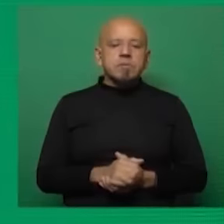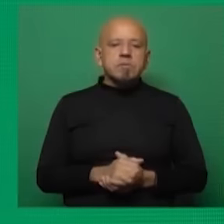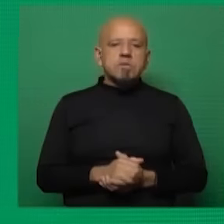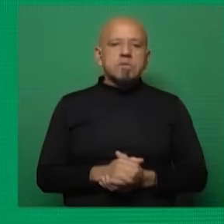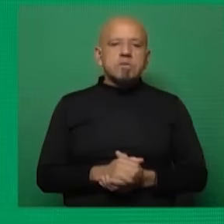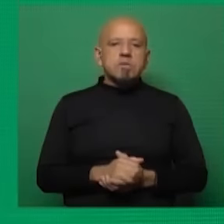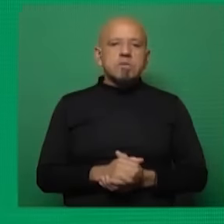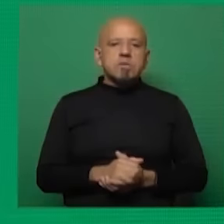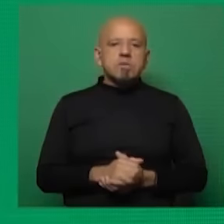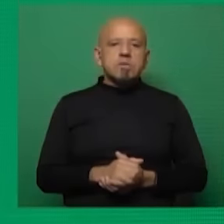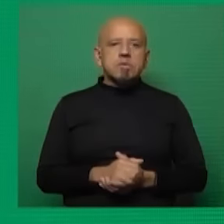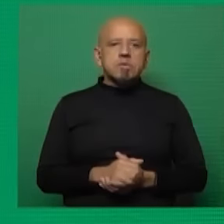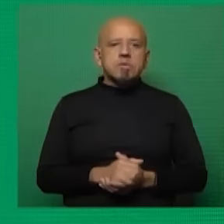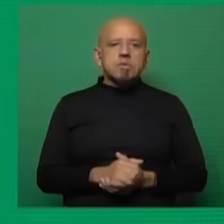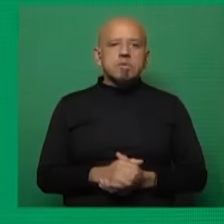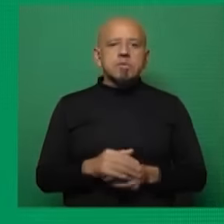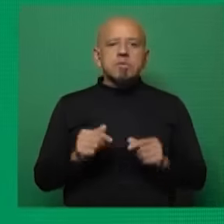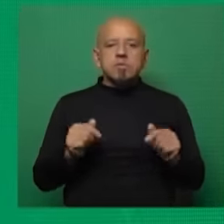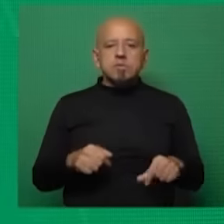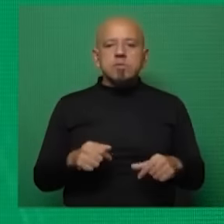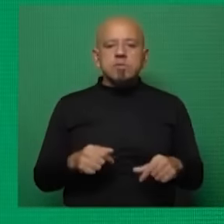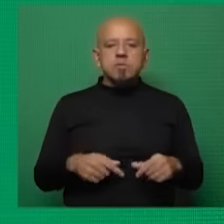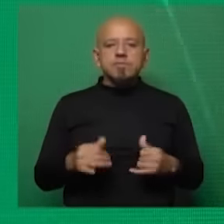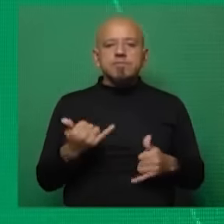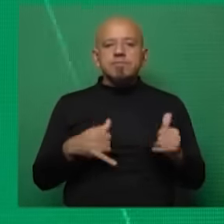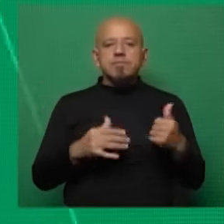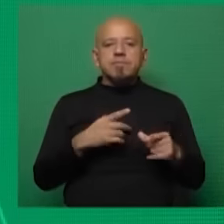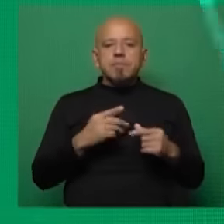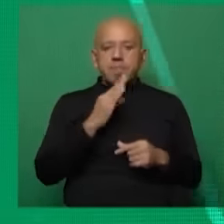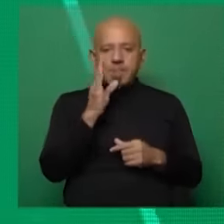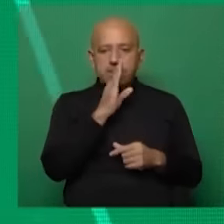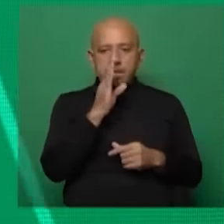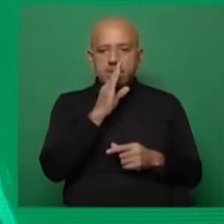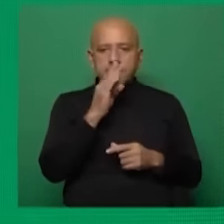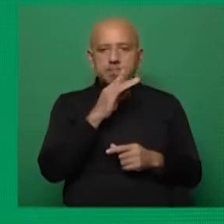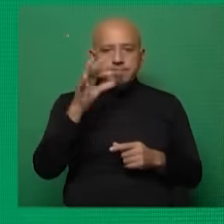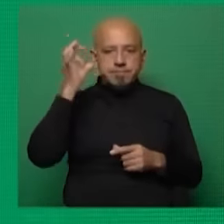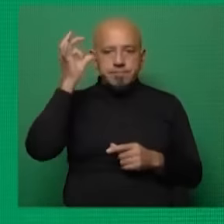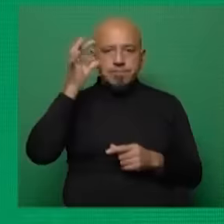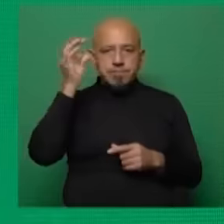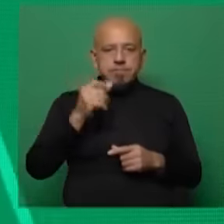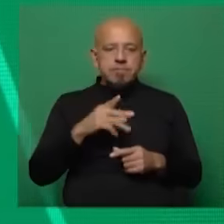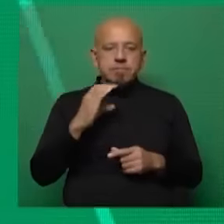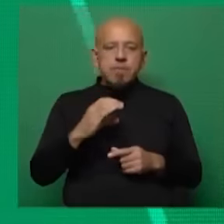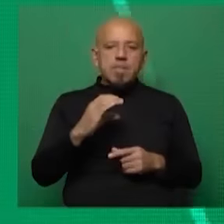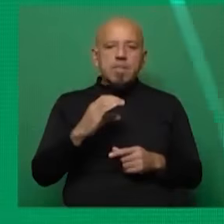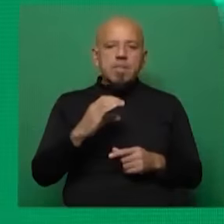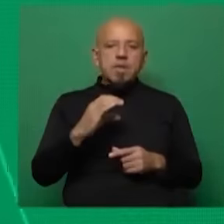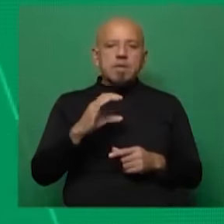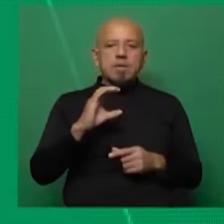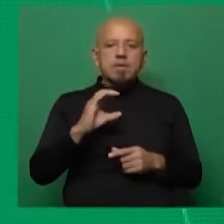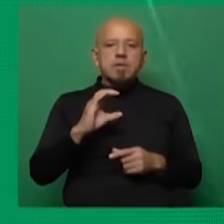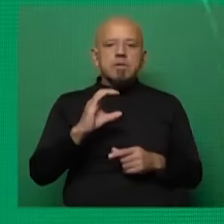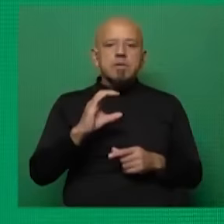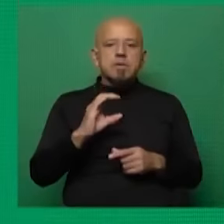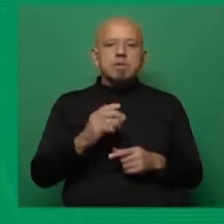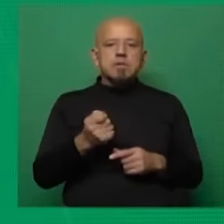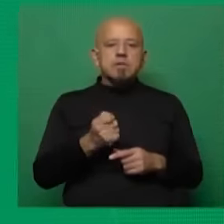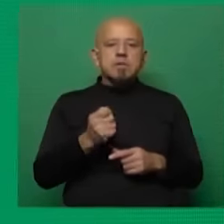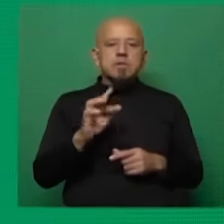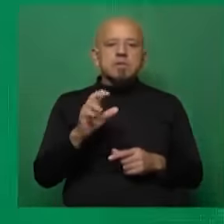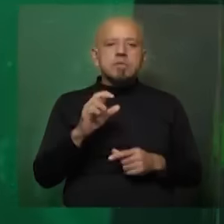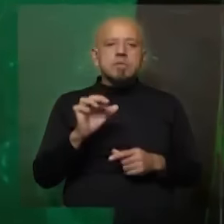hubo novedades a nivel judicial sobre el caso del espionaje a los senadores Charles Carrera y Mario Vergara. Nos hizo un adelanto hace un